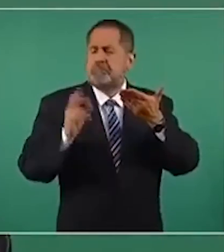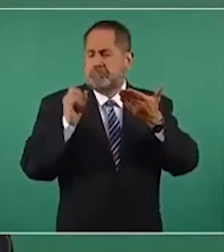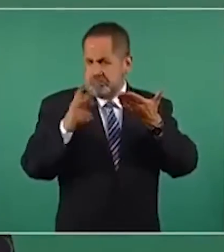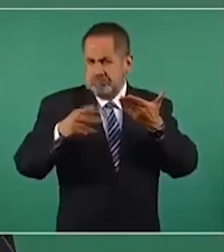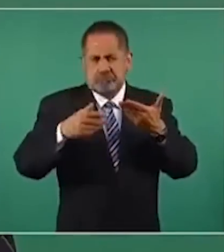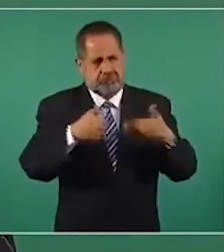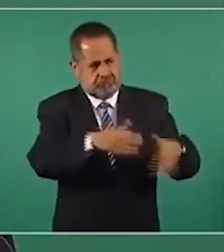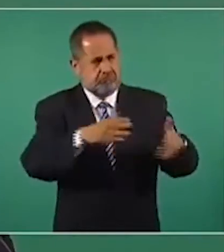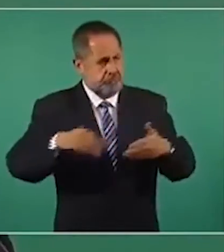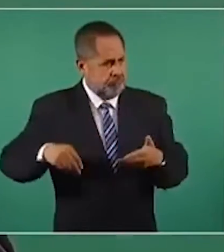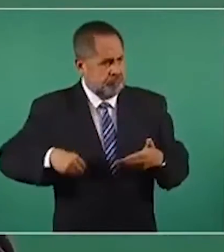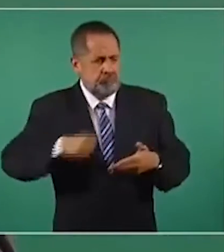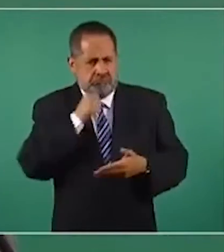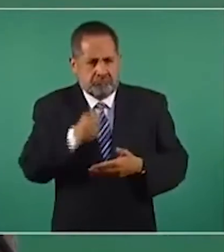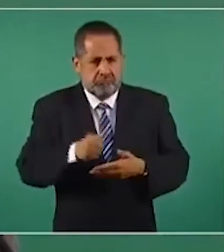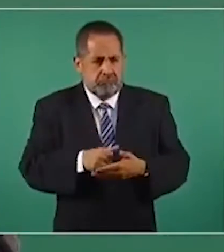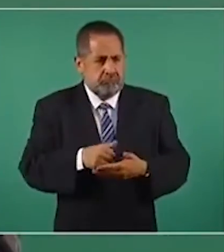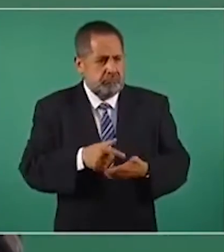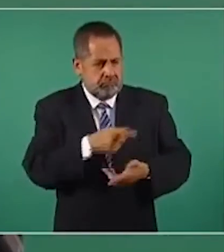y defenderse